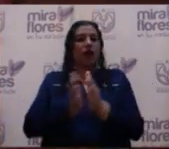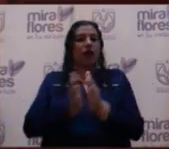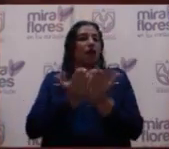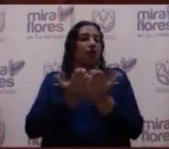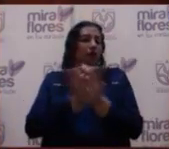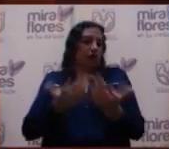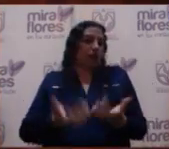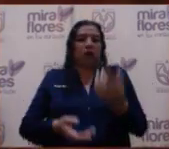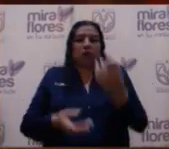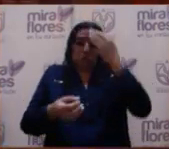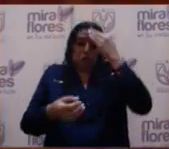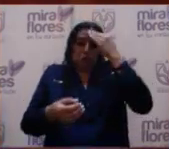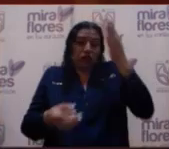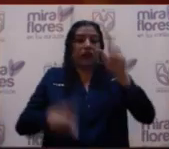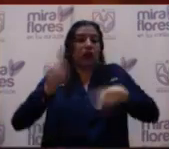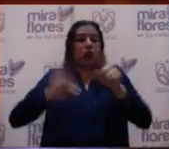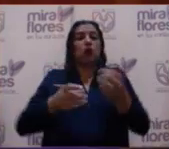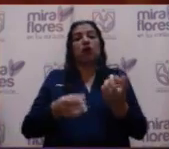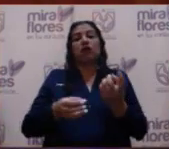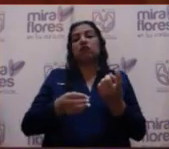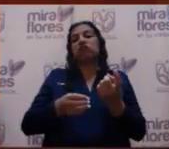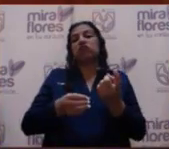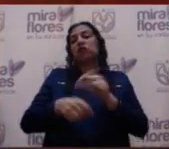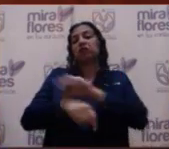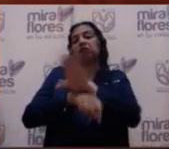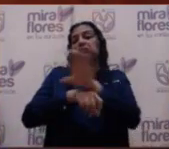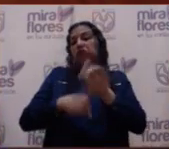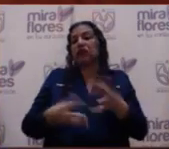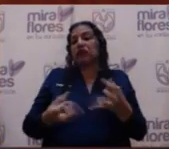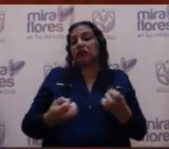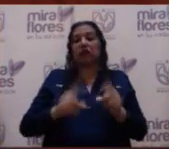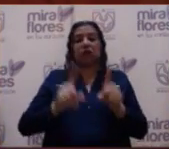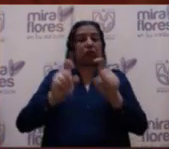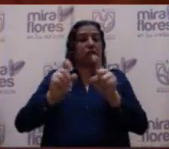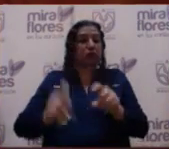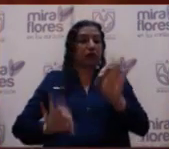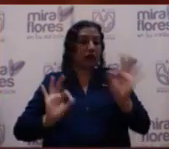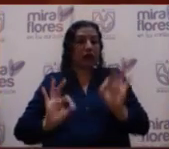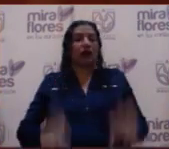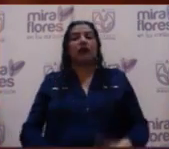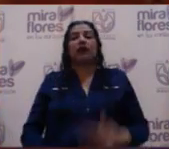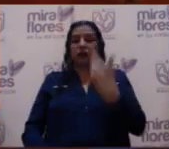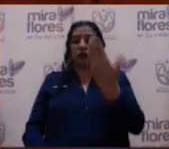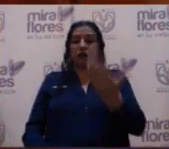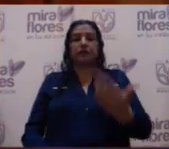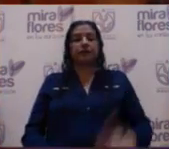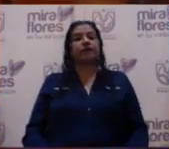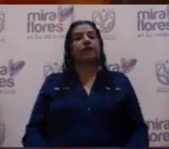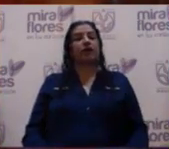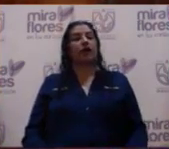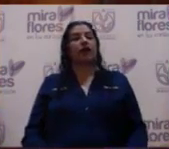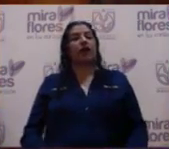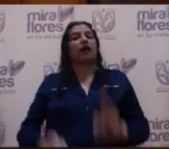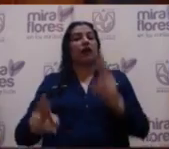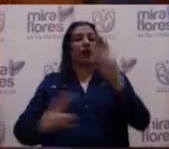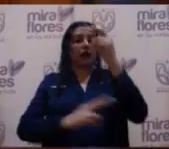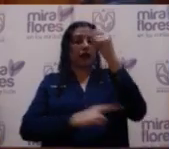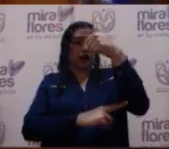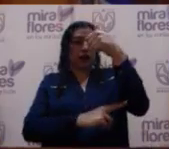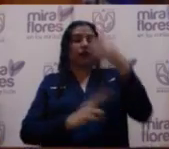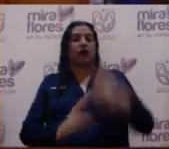alguien, algún miembro que quiera complementar lo mencionado. Sí, por favor. Regidor, tiene usted el uso de la